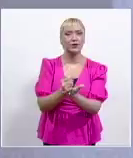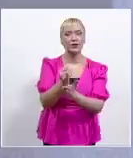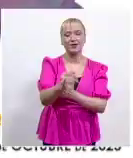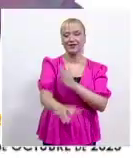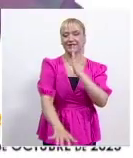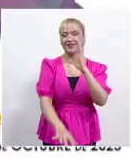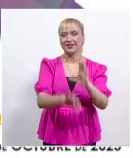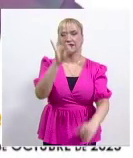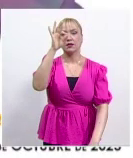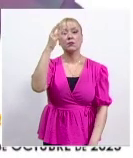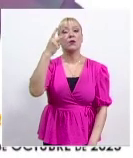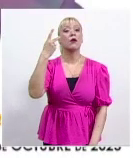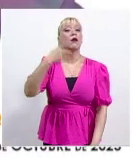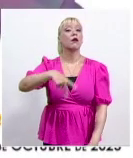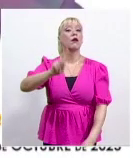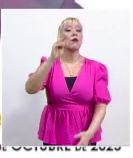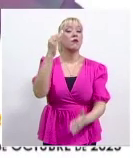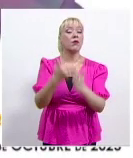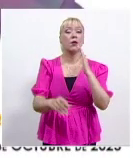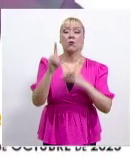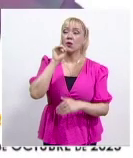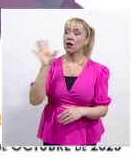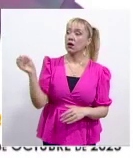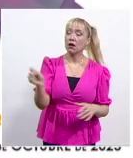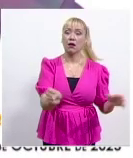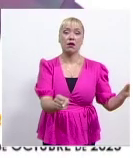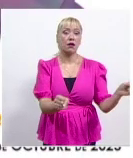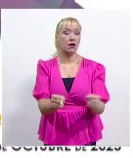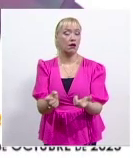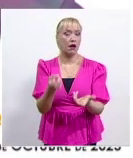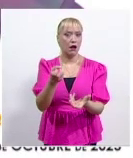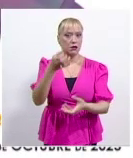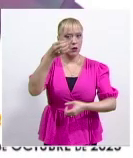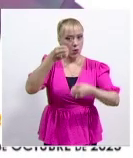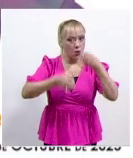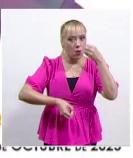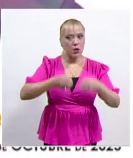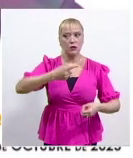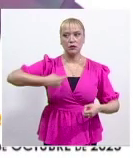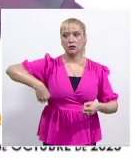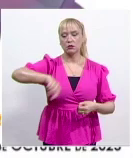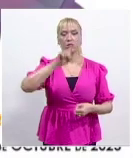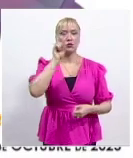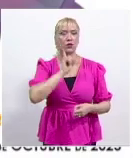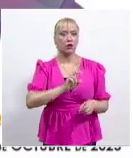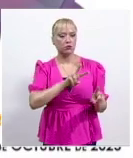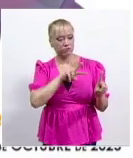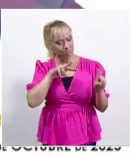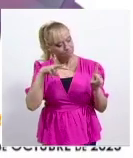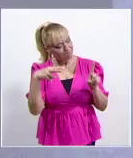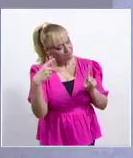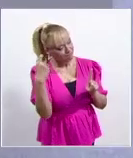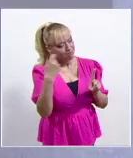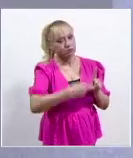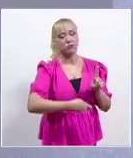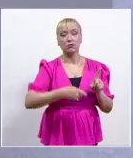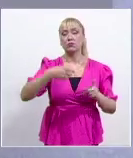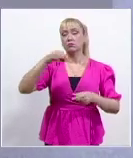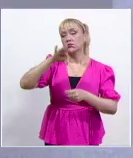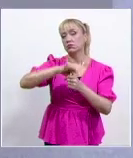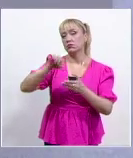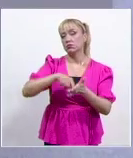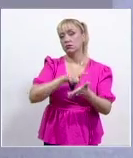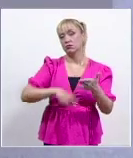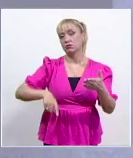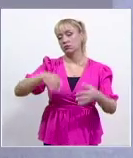En el marco del encuentro internacional Juzgar con Perspectiva de Género organizado por el Tribunal Electoral, destacó que